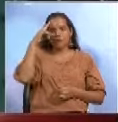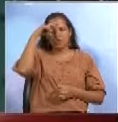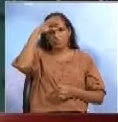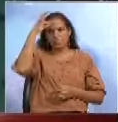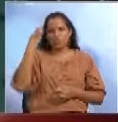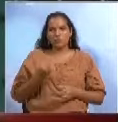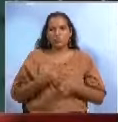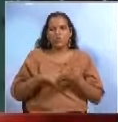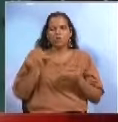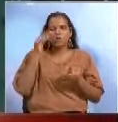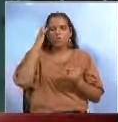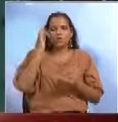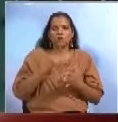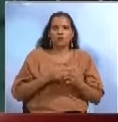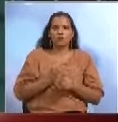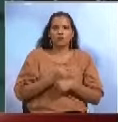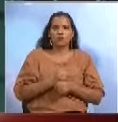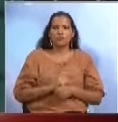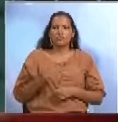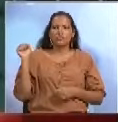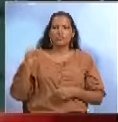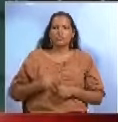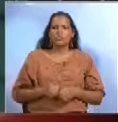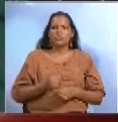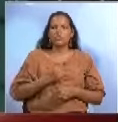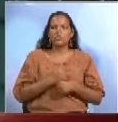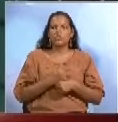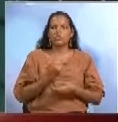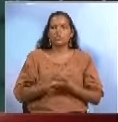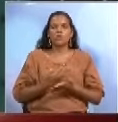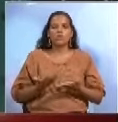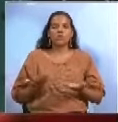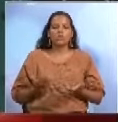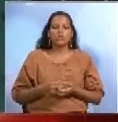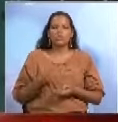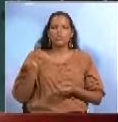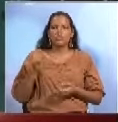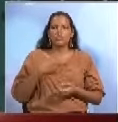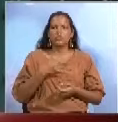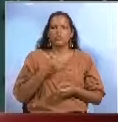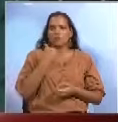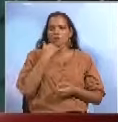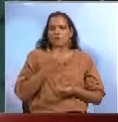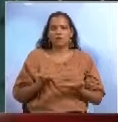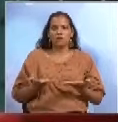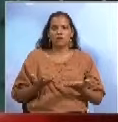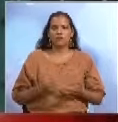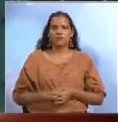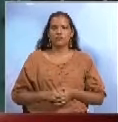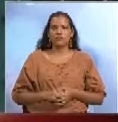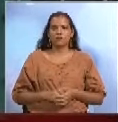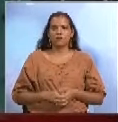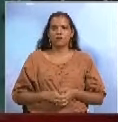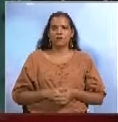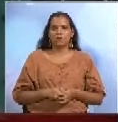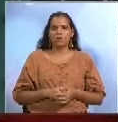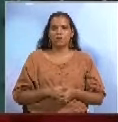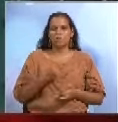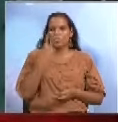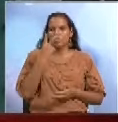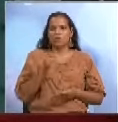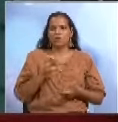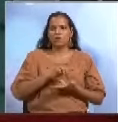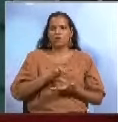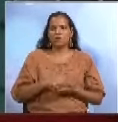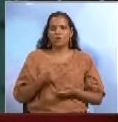no sabemos qué hacer. Y podemos cometer otras acciones que no vayan a ser del bien vista por la